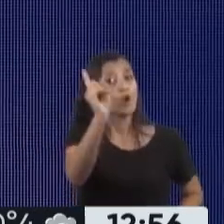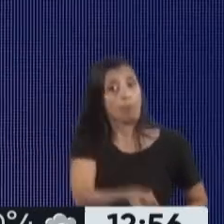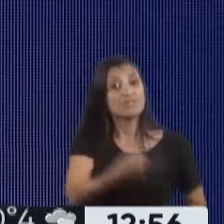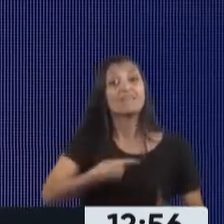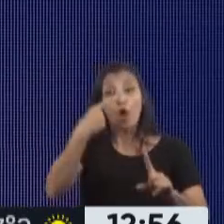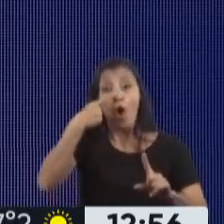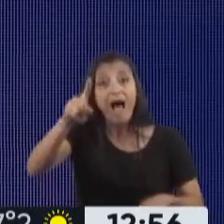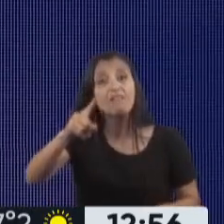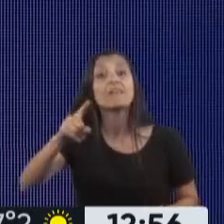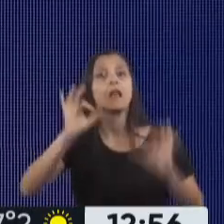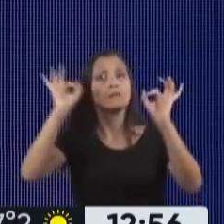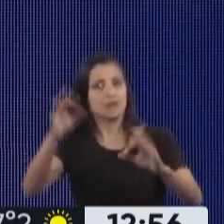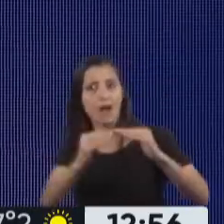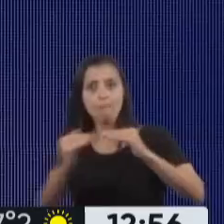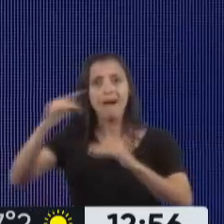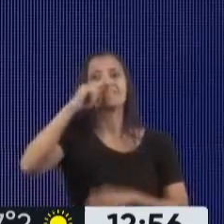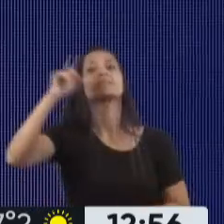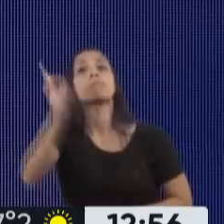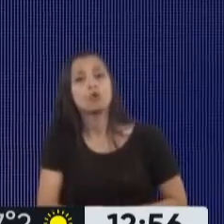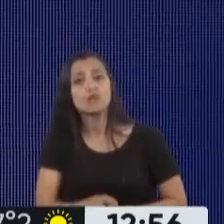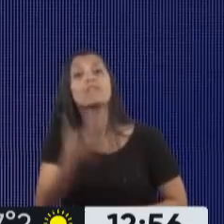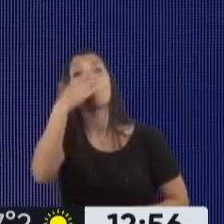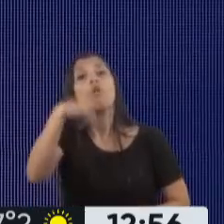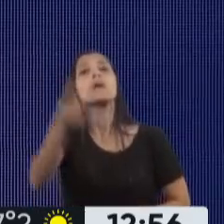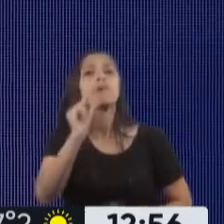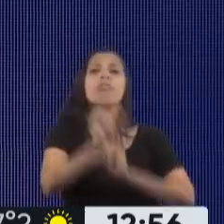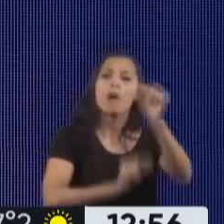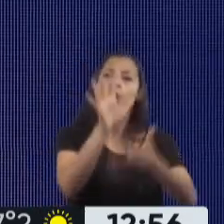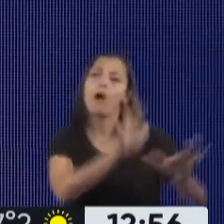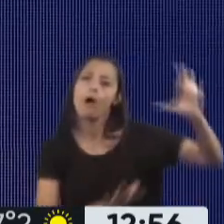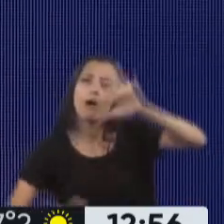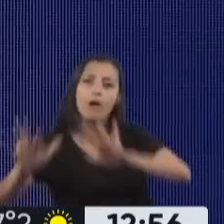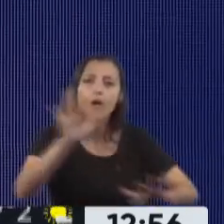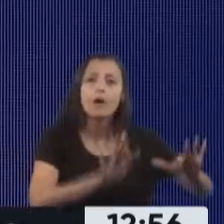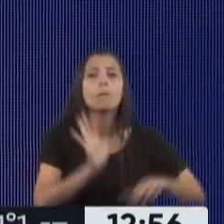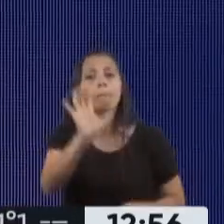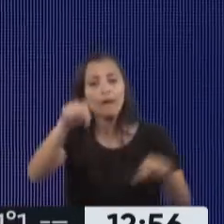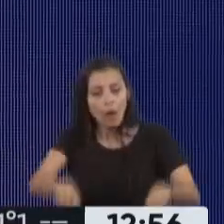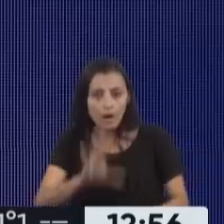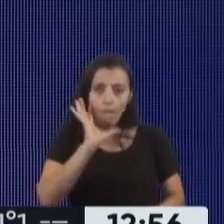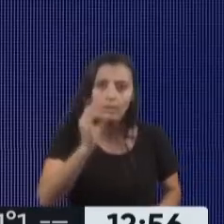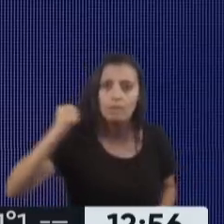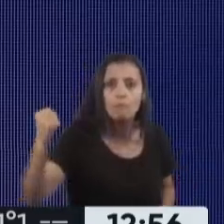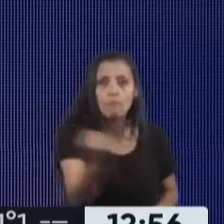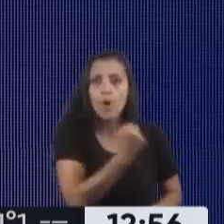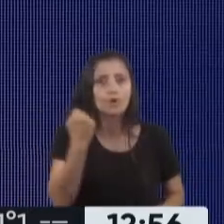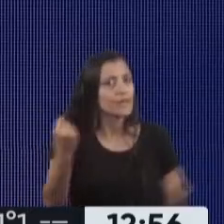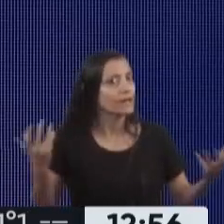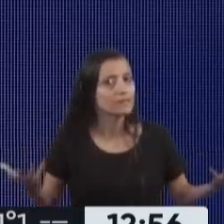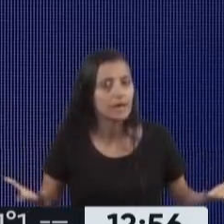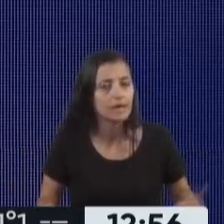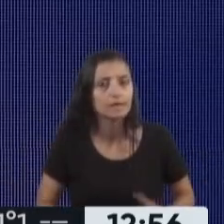hicimos un ajuste de 7 y después pudimos ir recomponiendo otras partidas, pero acá era clave,